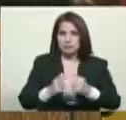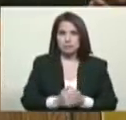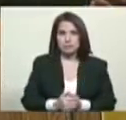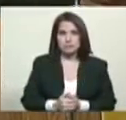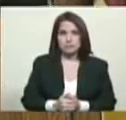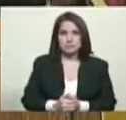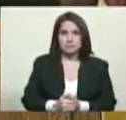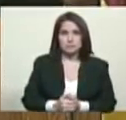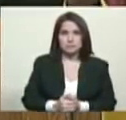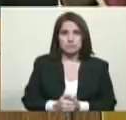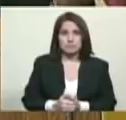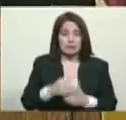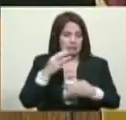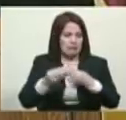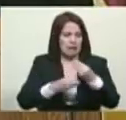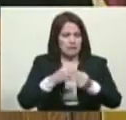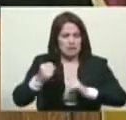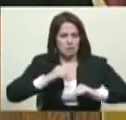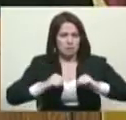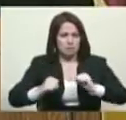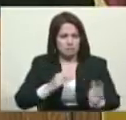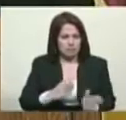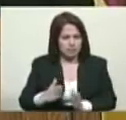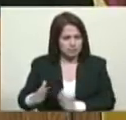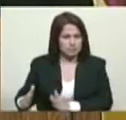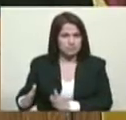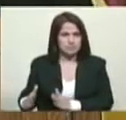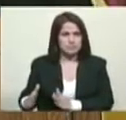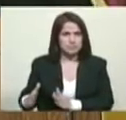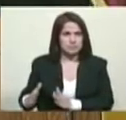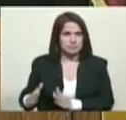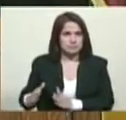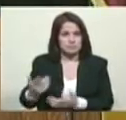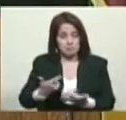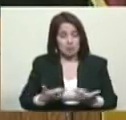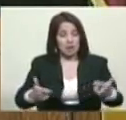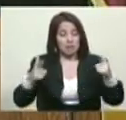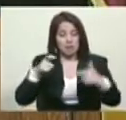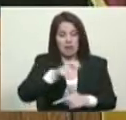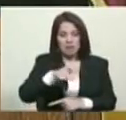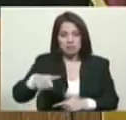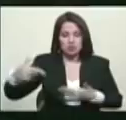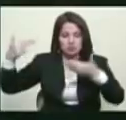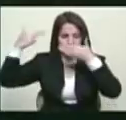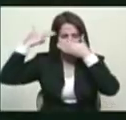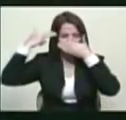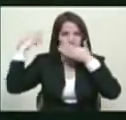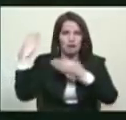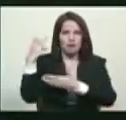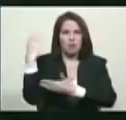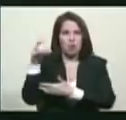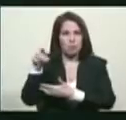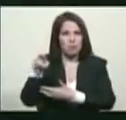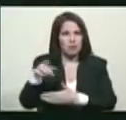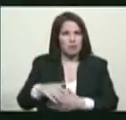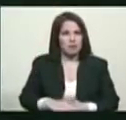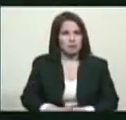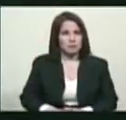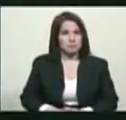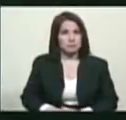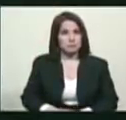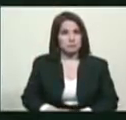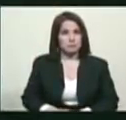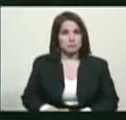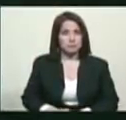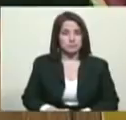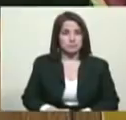Cómo hacían gestiones, planificaban la liberación de los secuestrados en Colombia. ¿Eso qué significa?